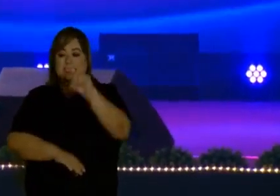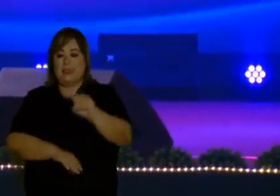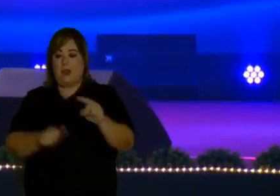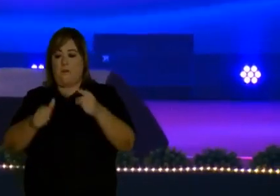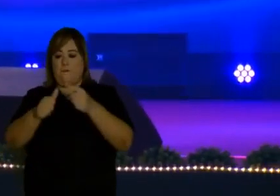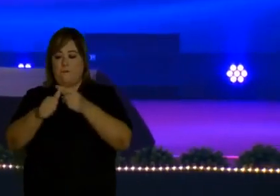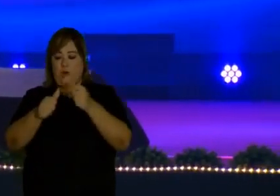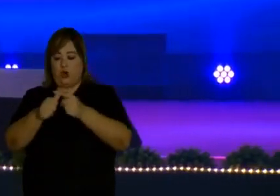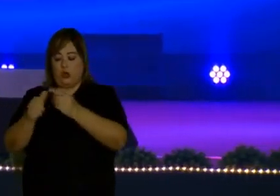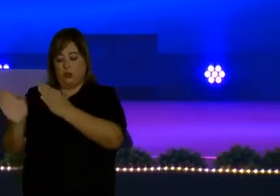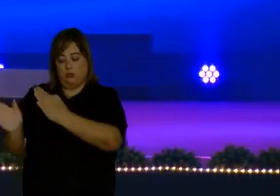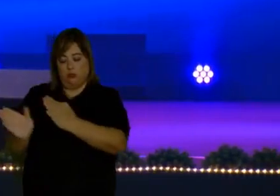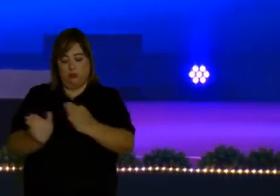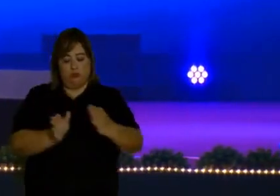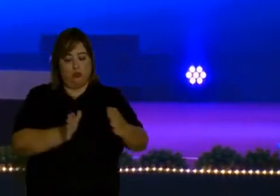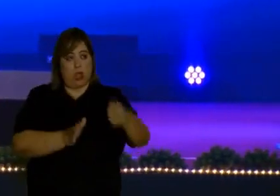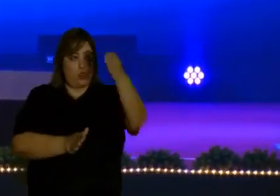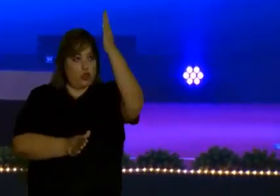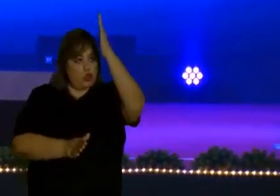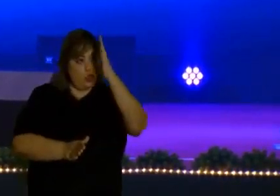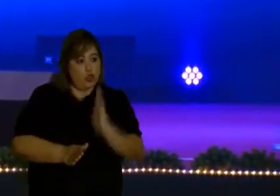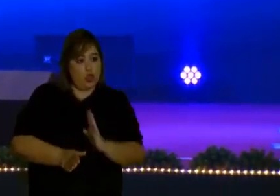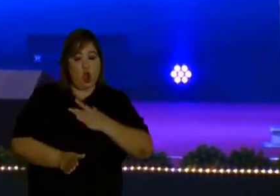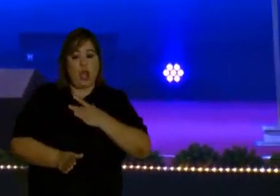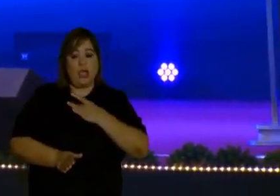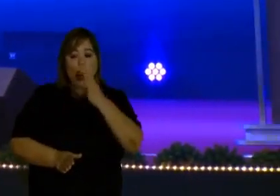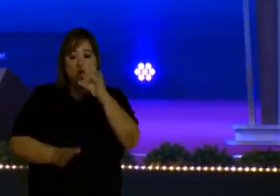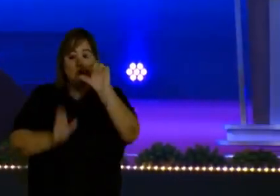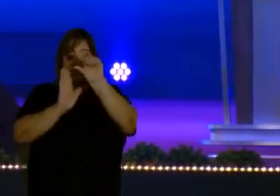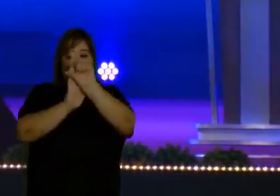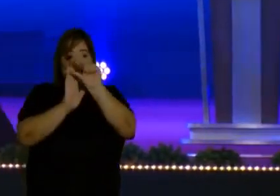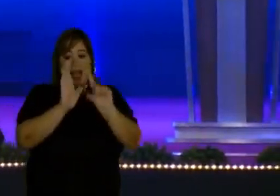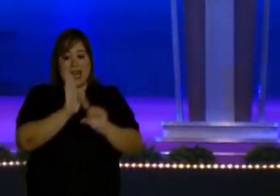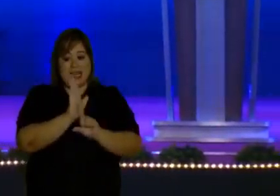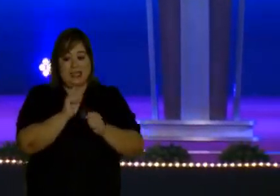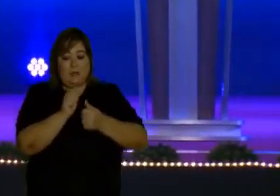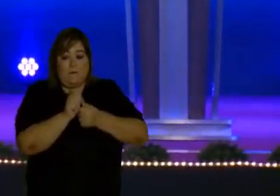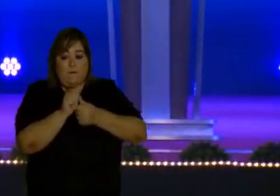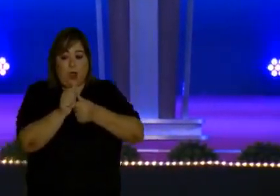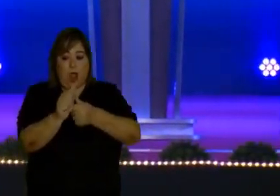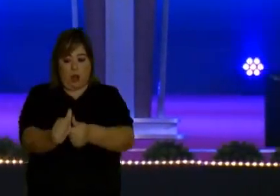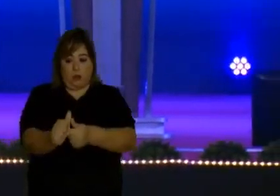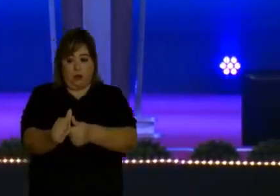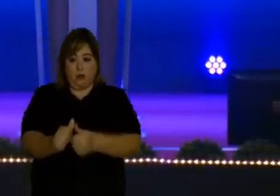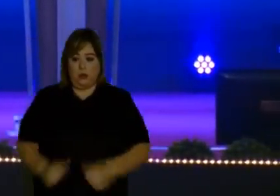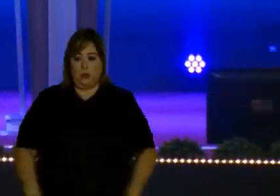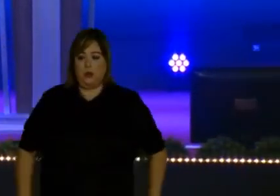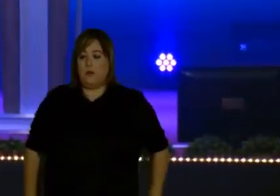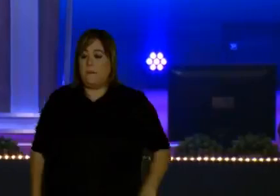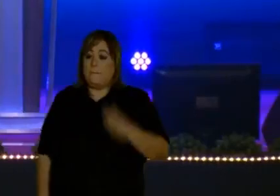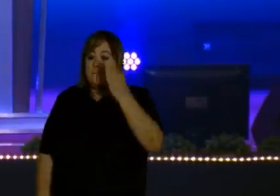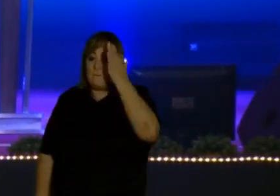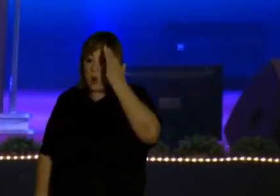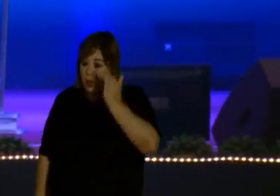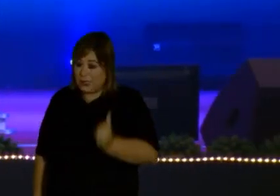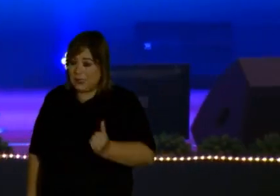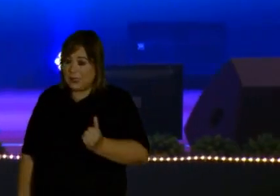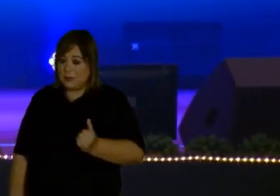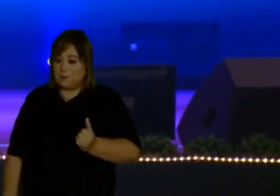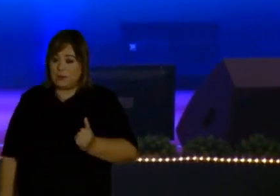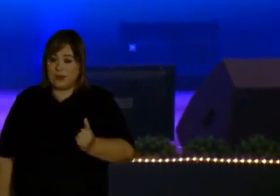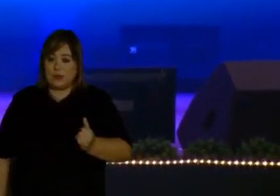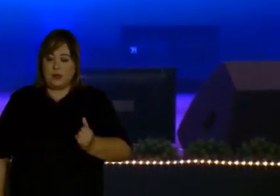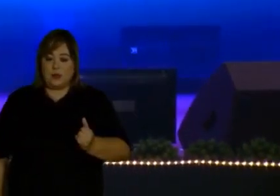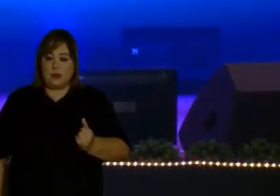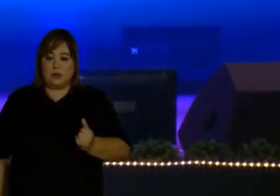Dios es un Dios de legalidad. Y entonces, todo lo que se pretende con el Black Lives Matter, y nosotros creemos que